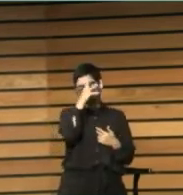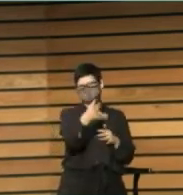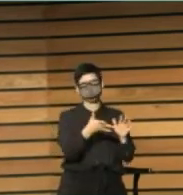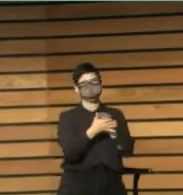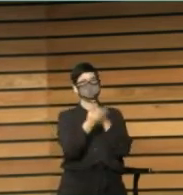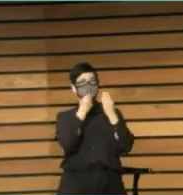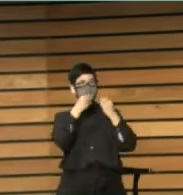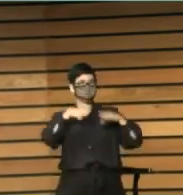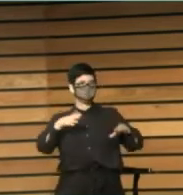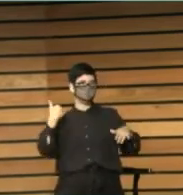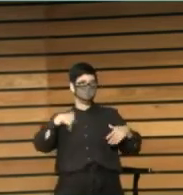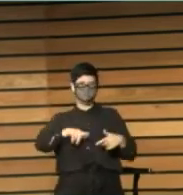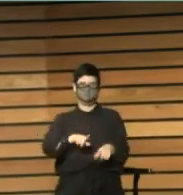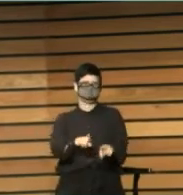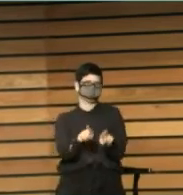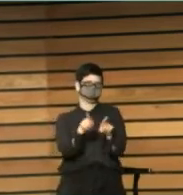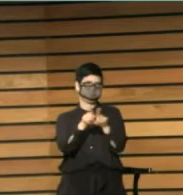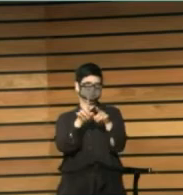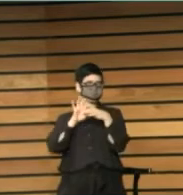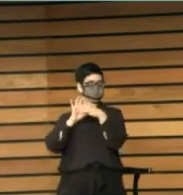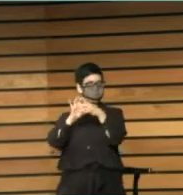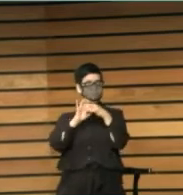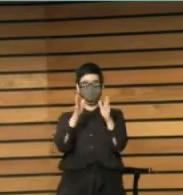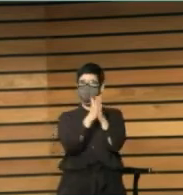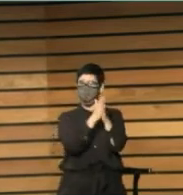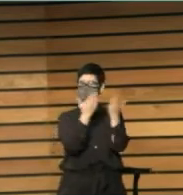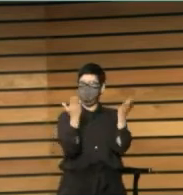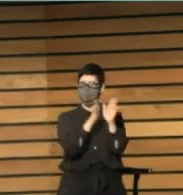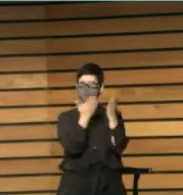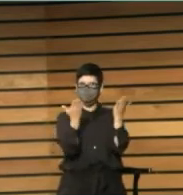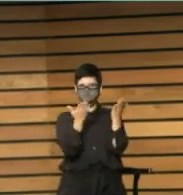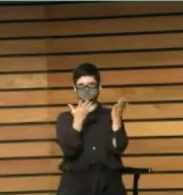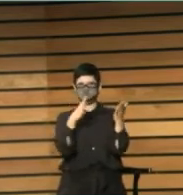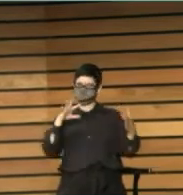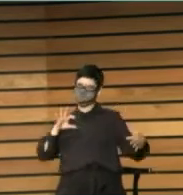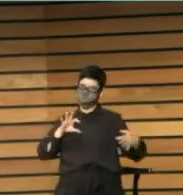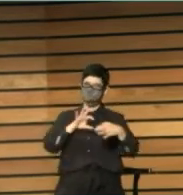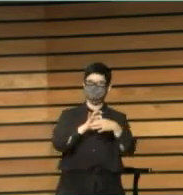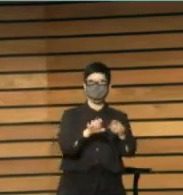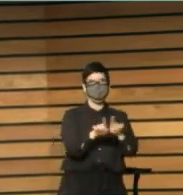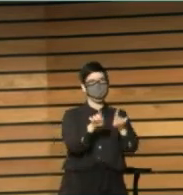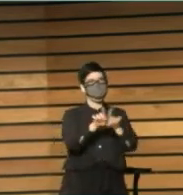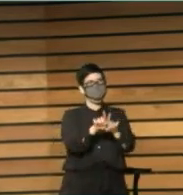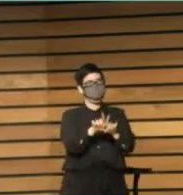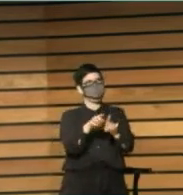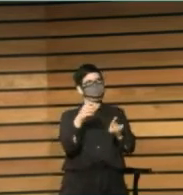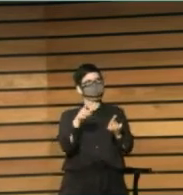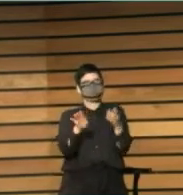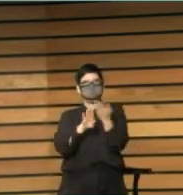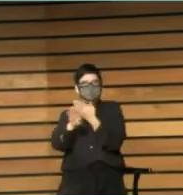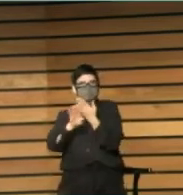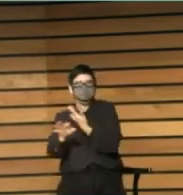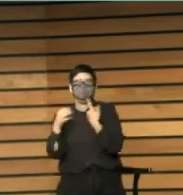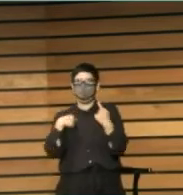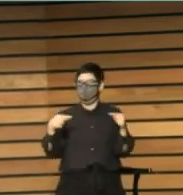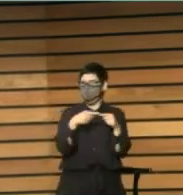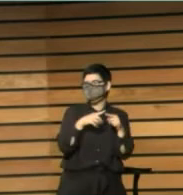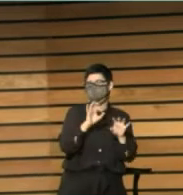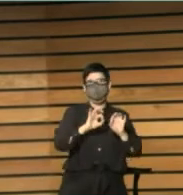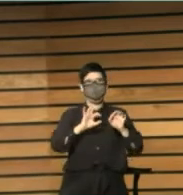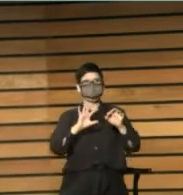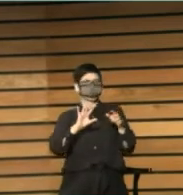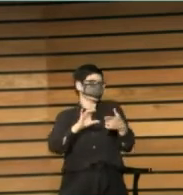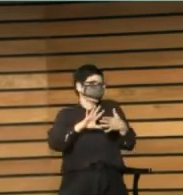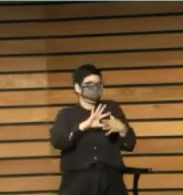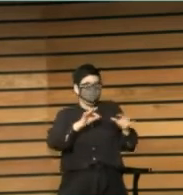una relación de hermandad con los libros, como si estos fueran mis vecinos o mis hermanos o mis tíos, o personas